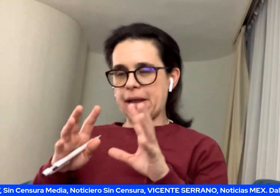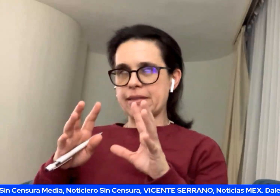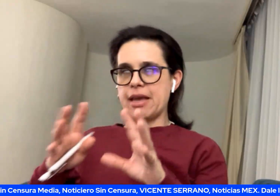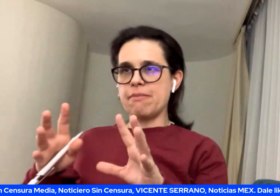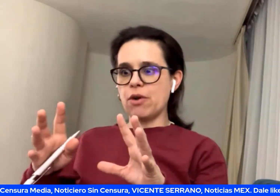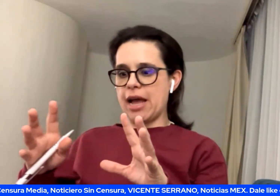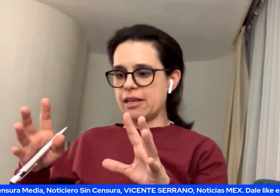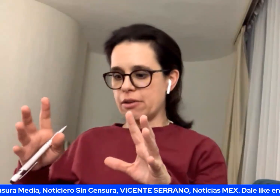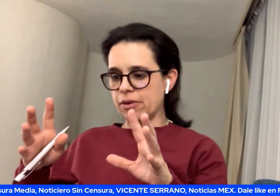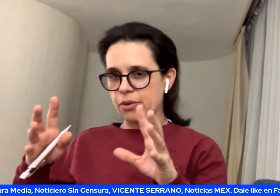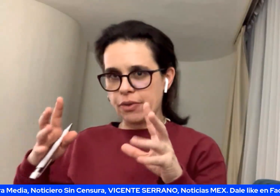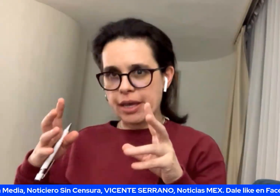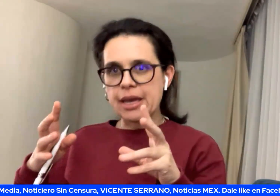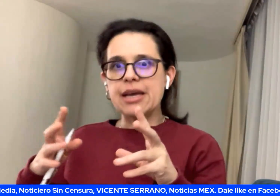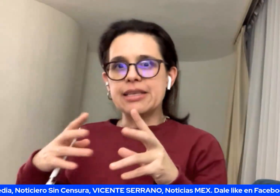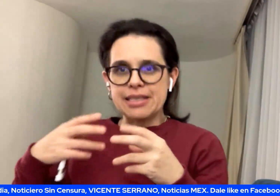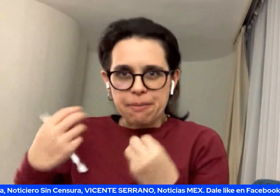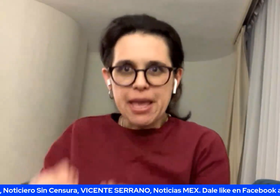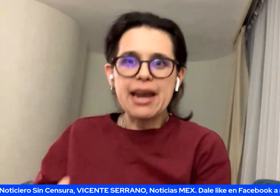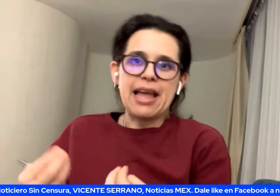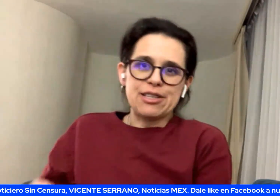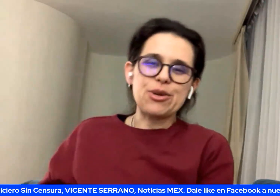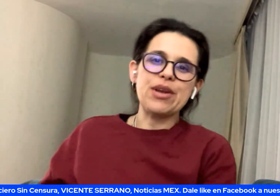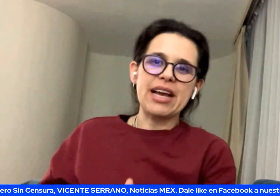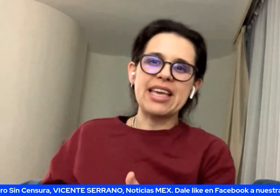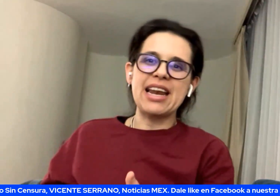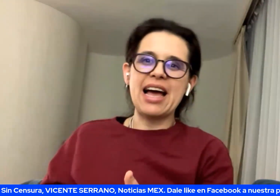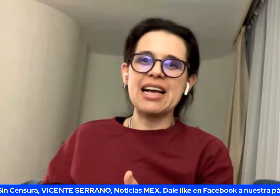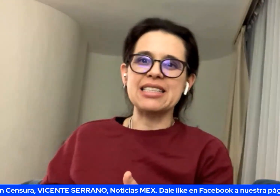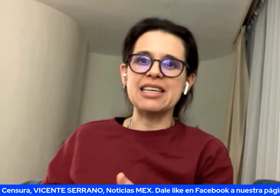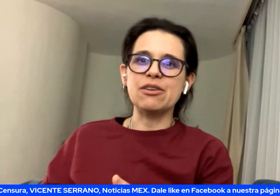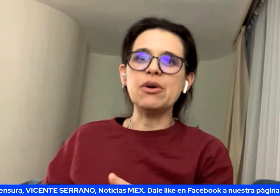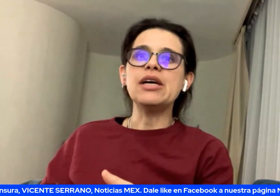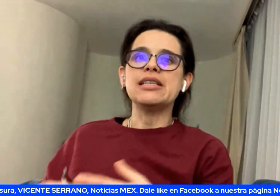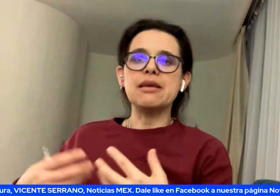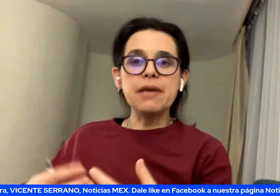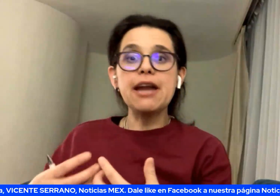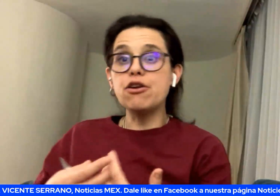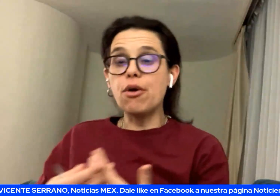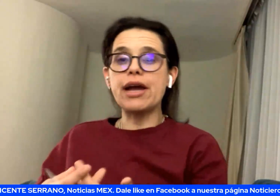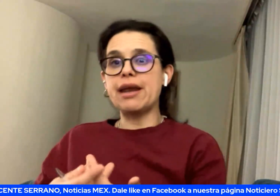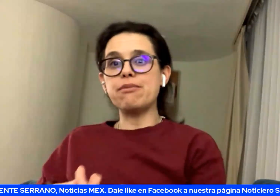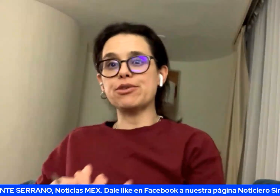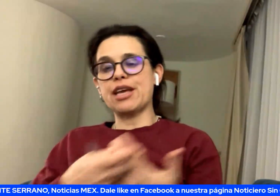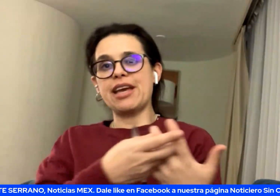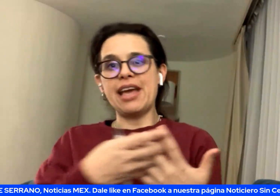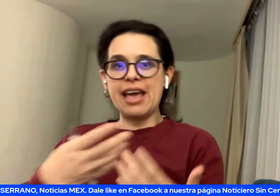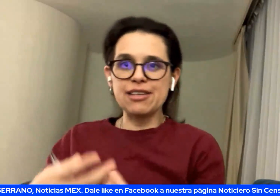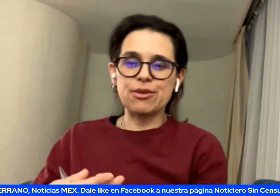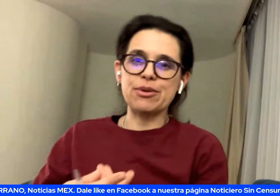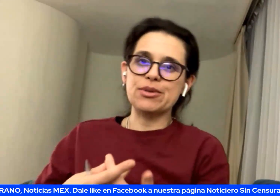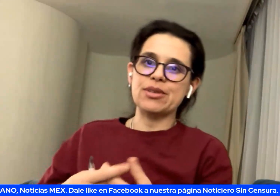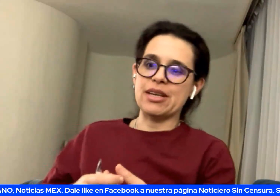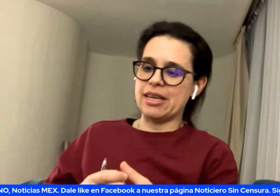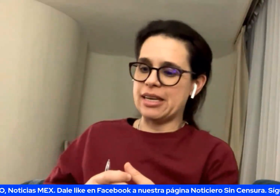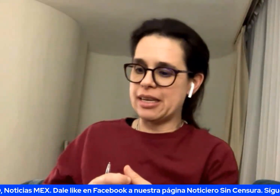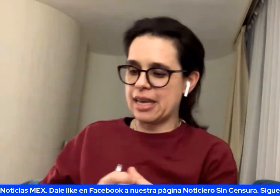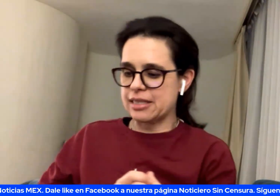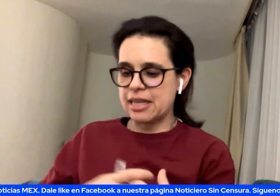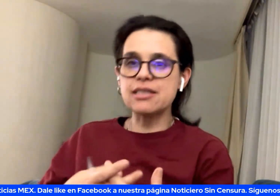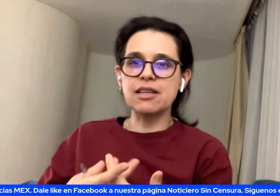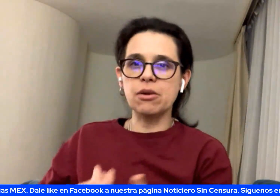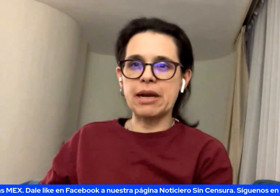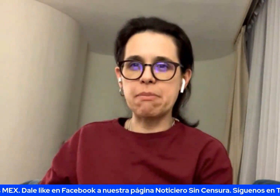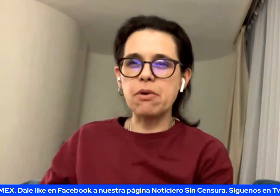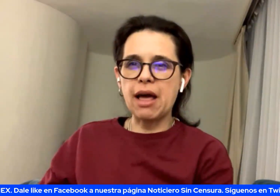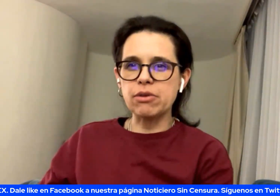que plantea Molay, ¿no? Donde si bien la historia, ¿quién la hace, no? Si bien no queremos que estos que